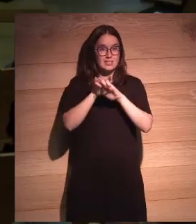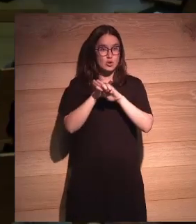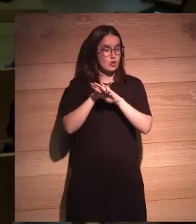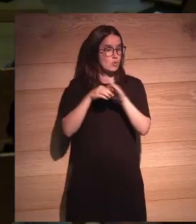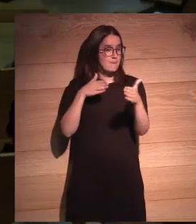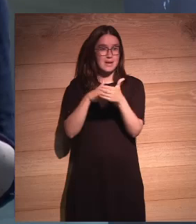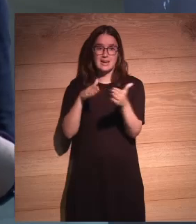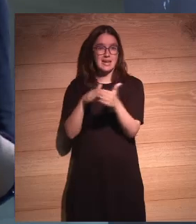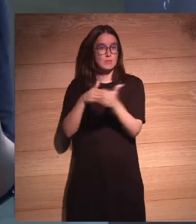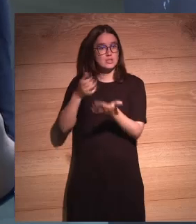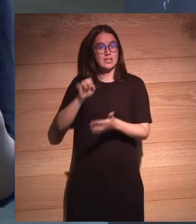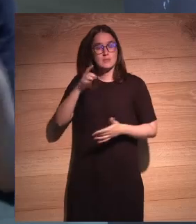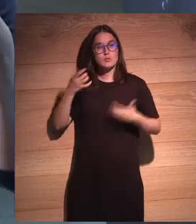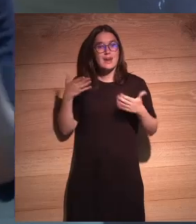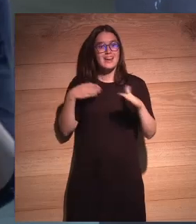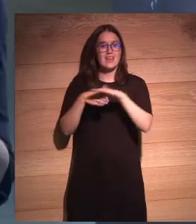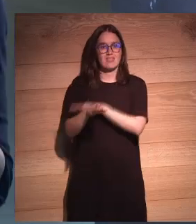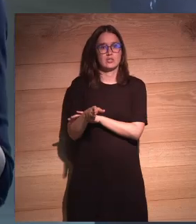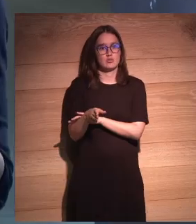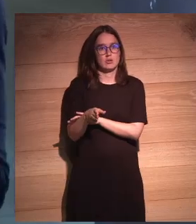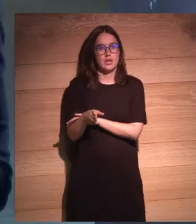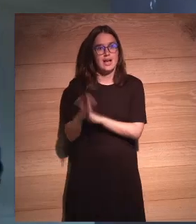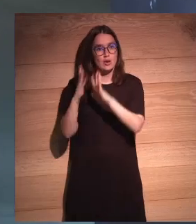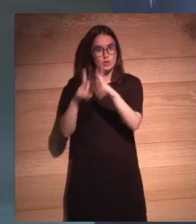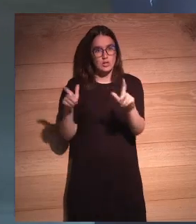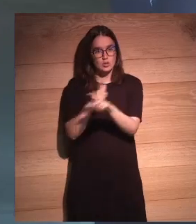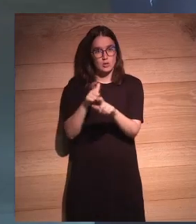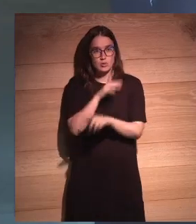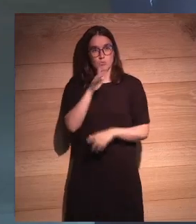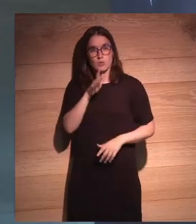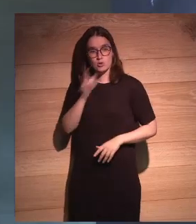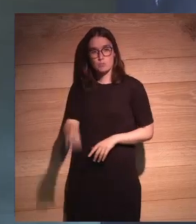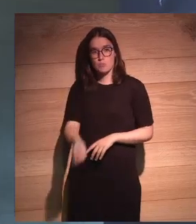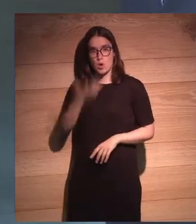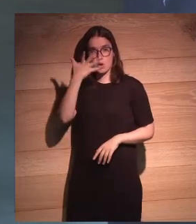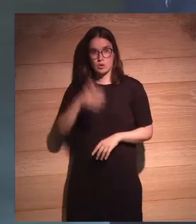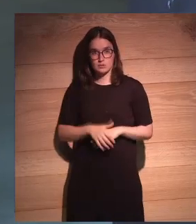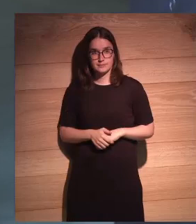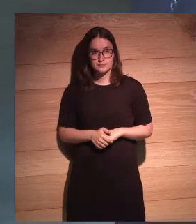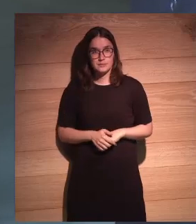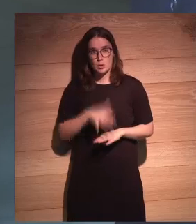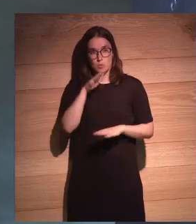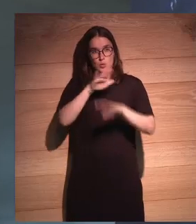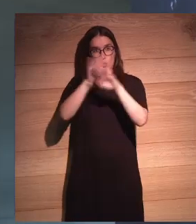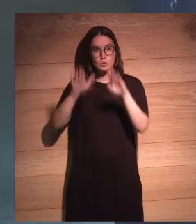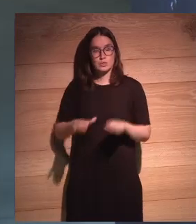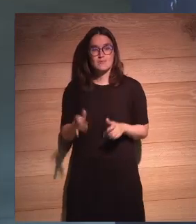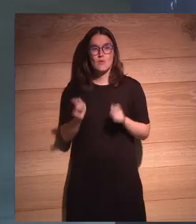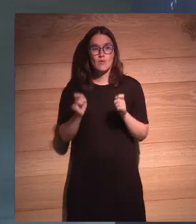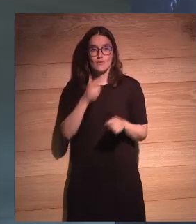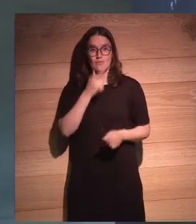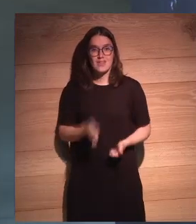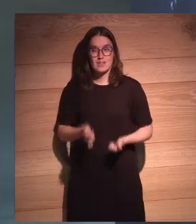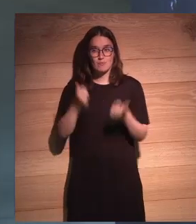mayores barreras que van a tener es el acceso a esos algoritmos, porque son muy caros. Y por último,